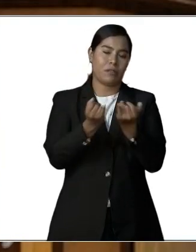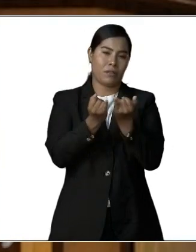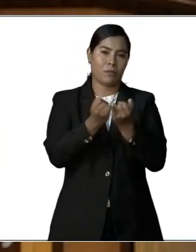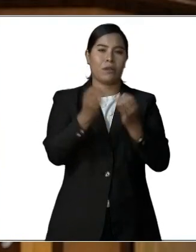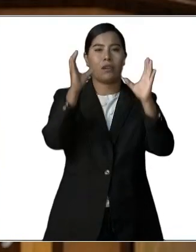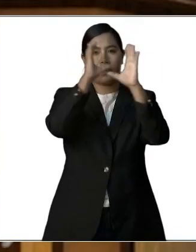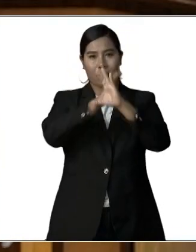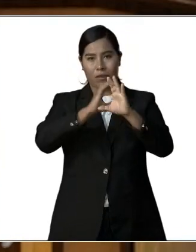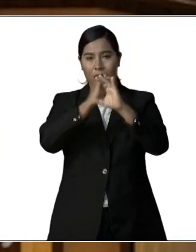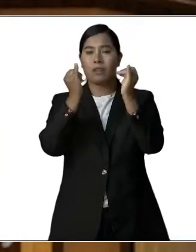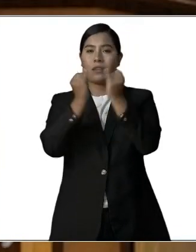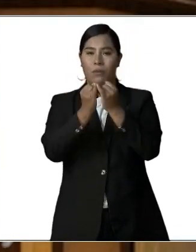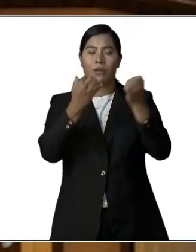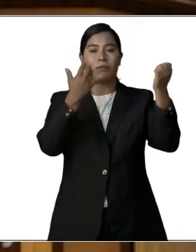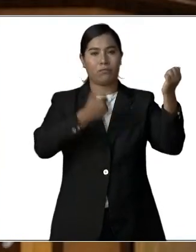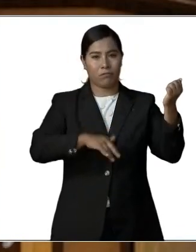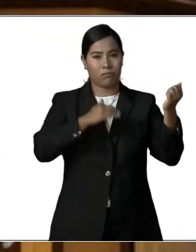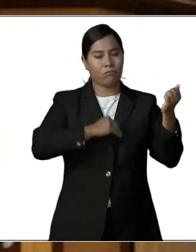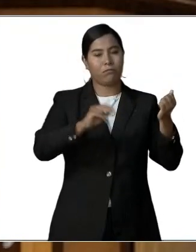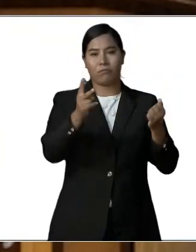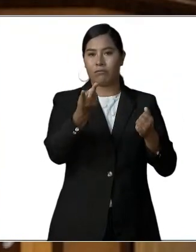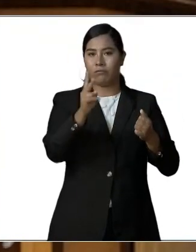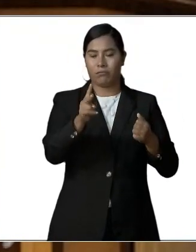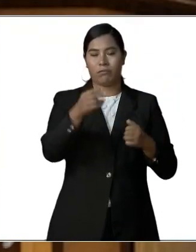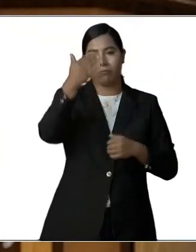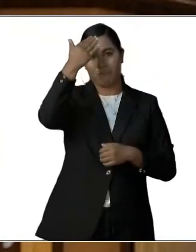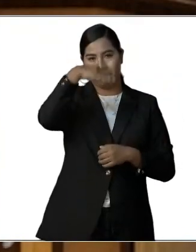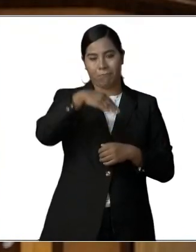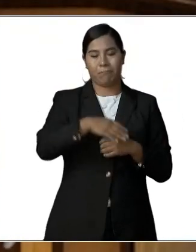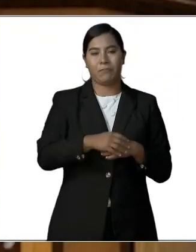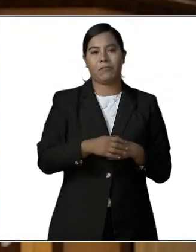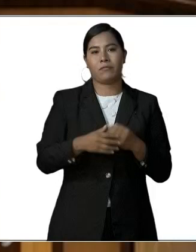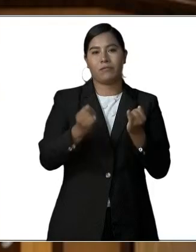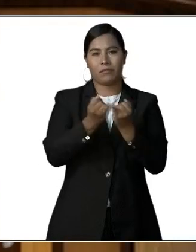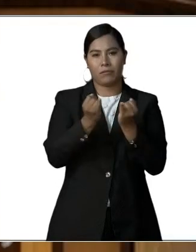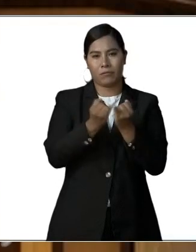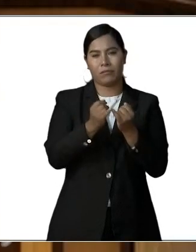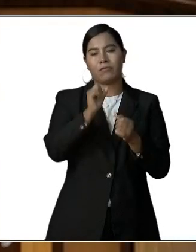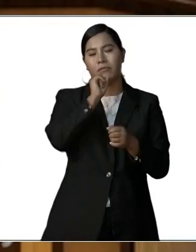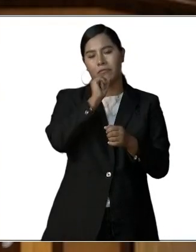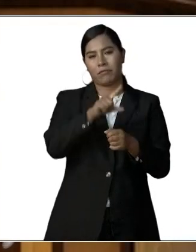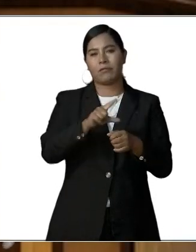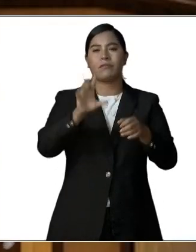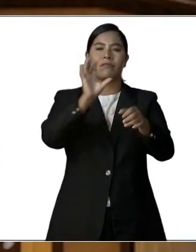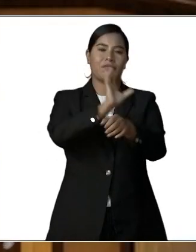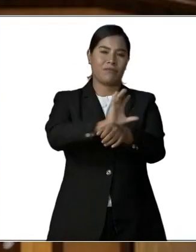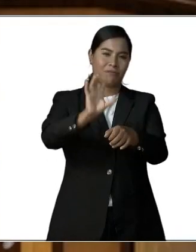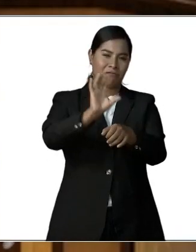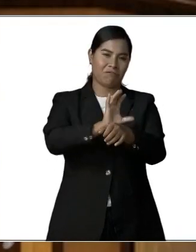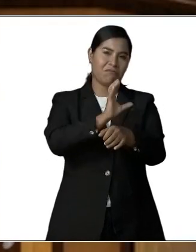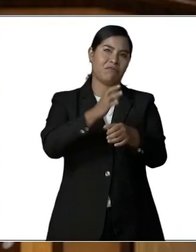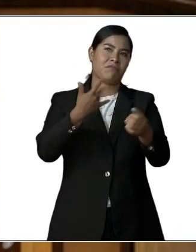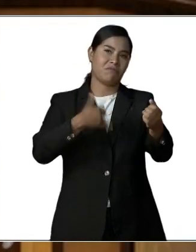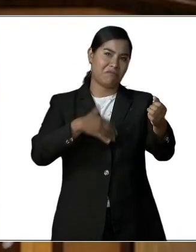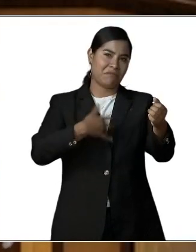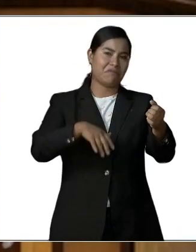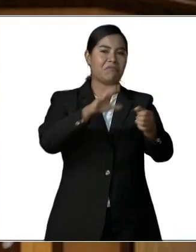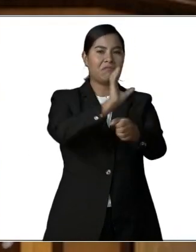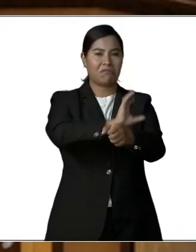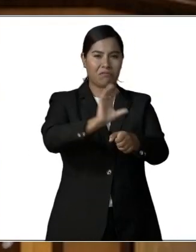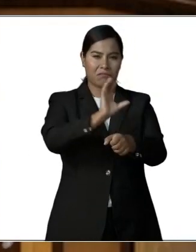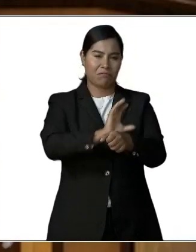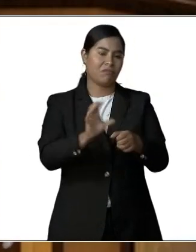Algunas cuestiones administrativas. No se permiten instrumentos eléctricos o electrónicos, guitarras de 6 cuerdas, requintos y un